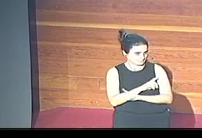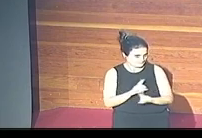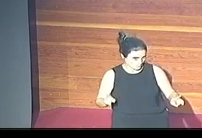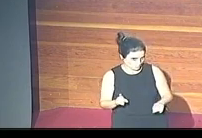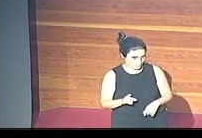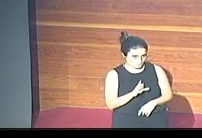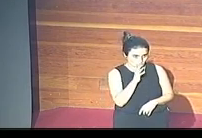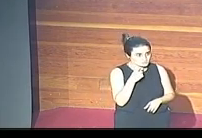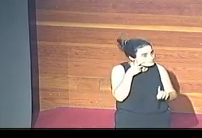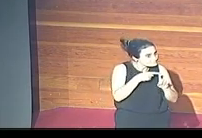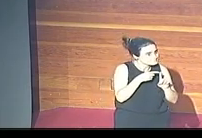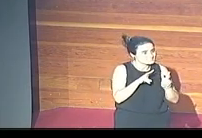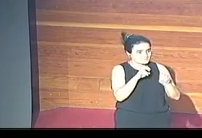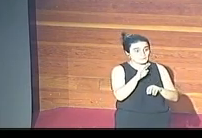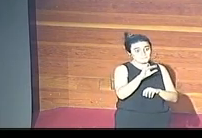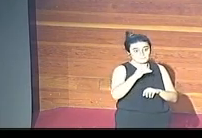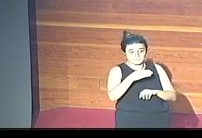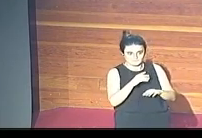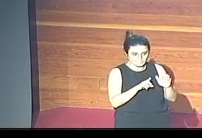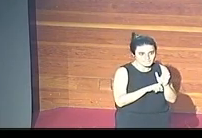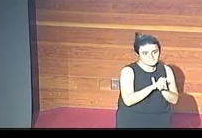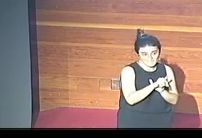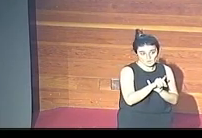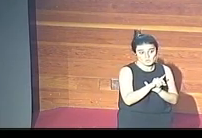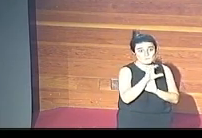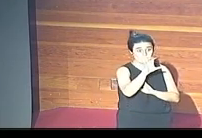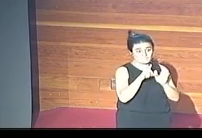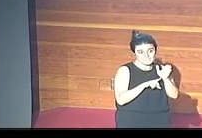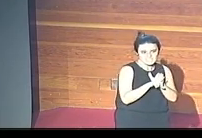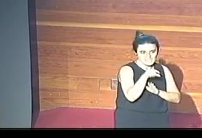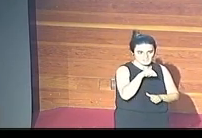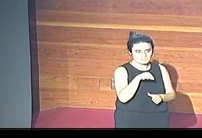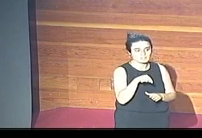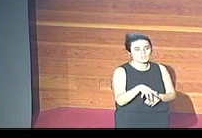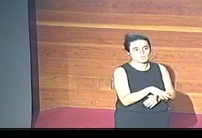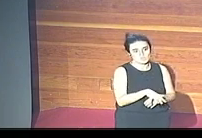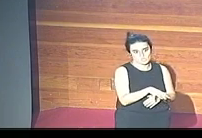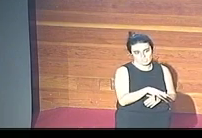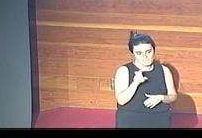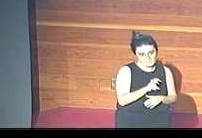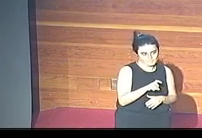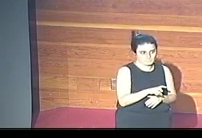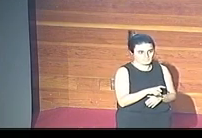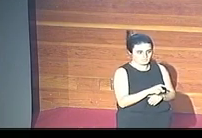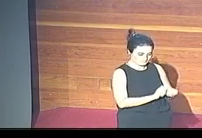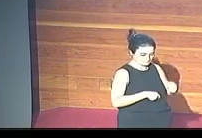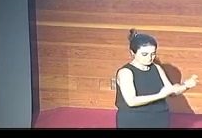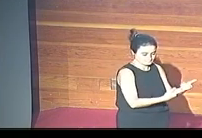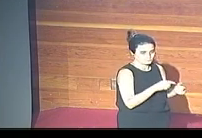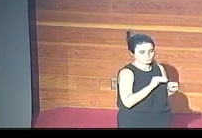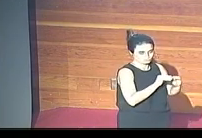eso que llaman el pib y el desarrollo de un país se basa en la riqueza natural que tiene ese país